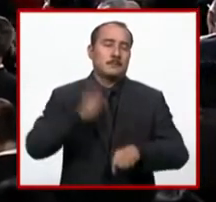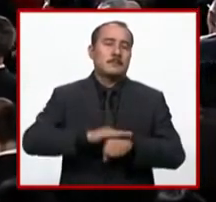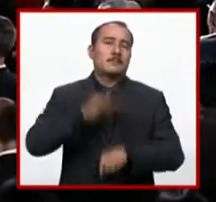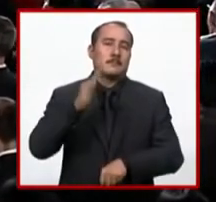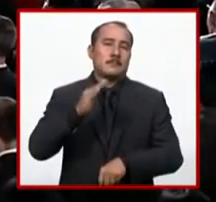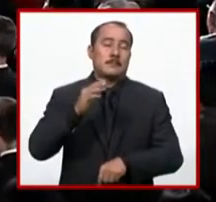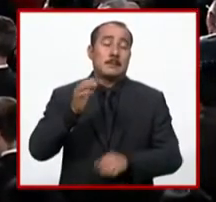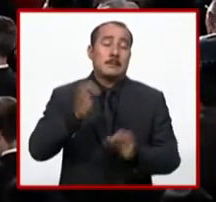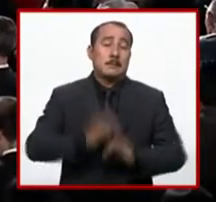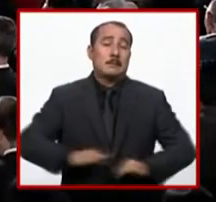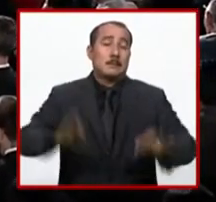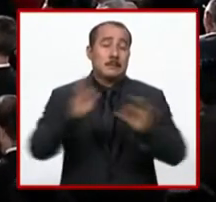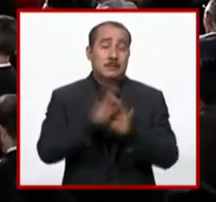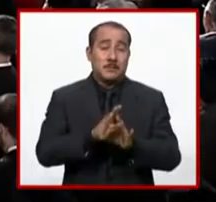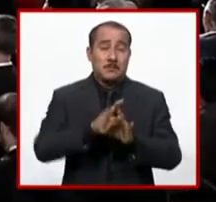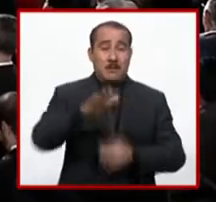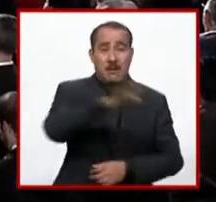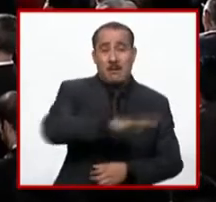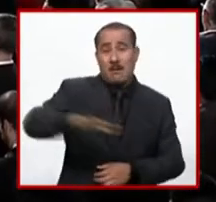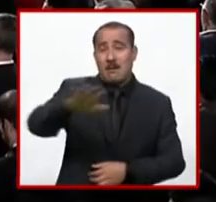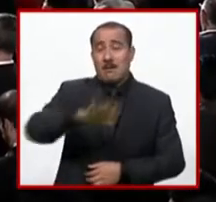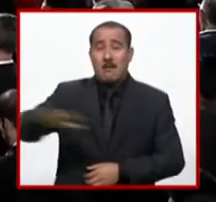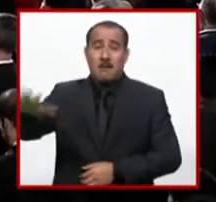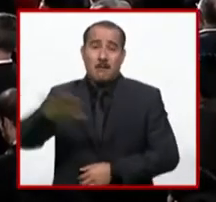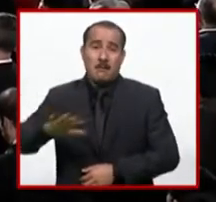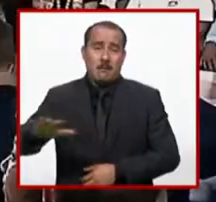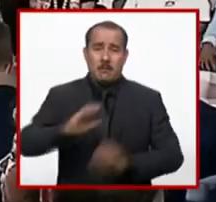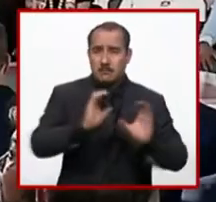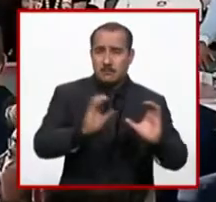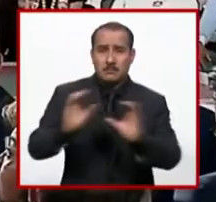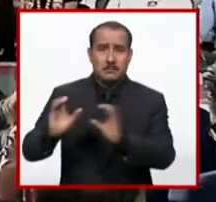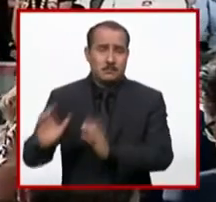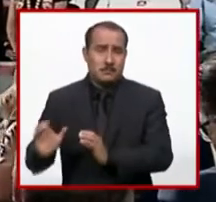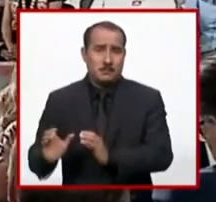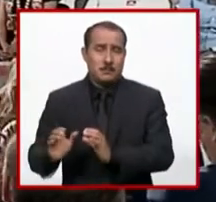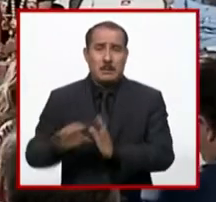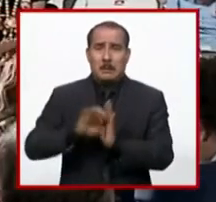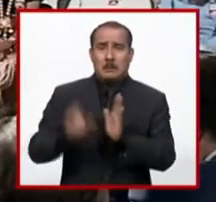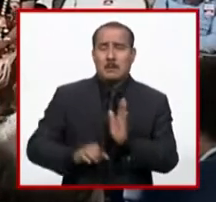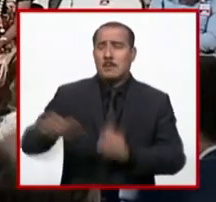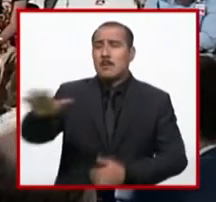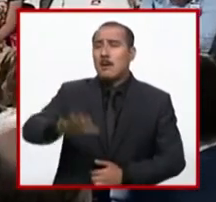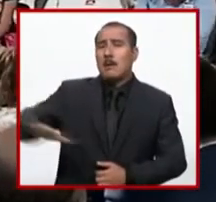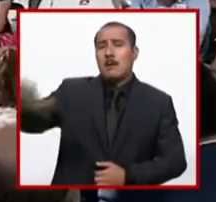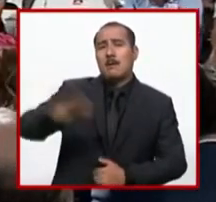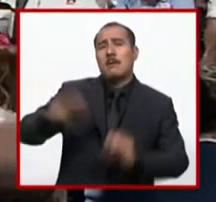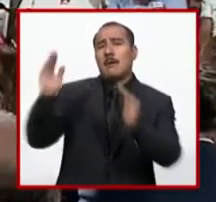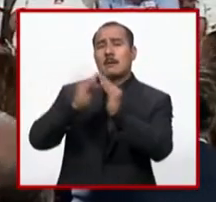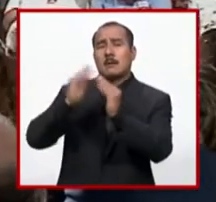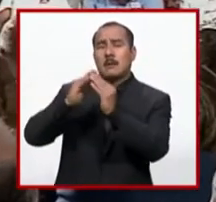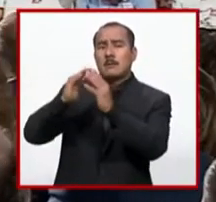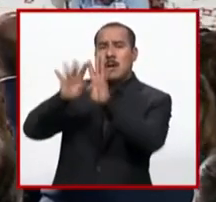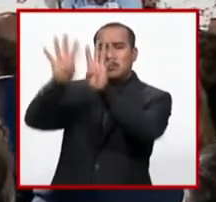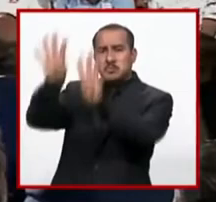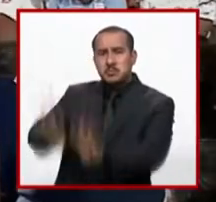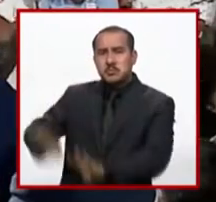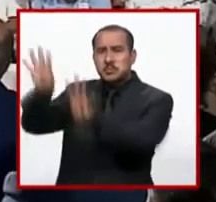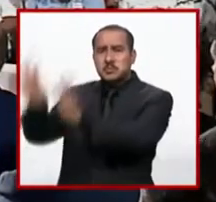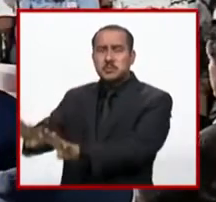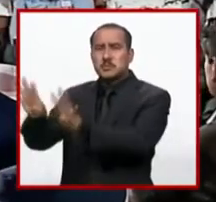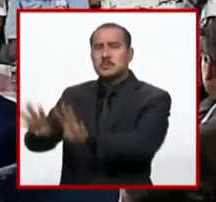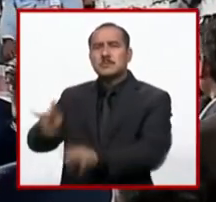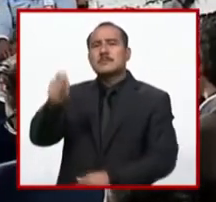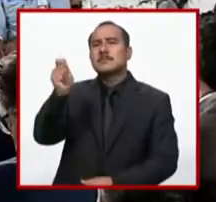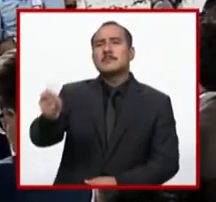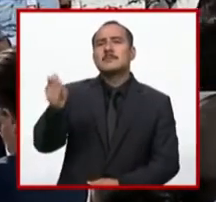es recuperar los espacios públicos. Basta ver cuando llegas a una colonia y ves una casa con barrotes. ¿Qué